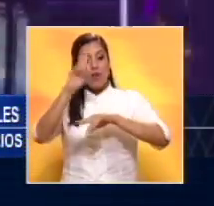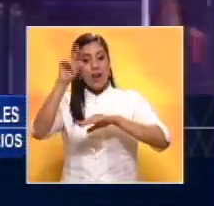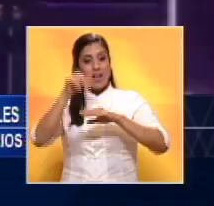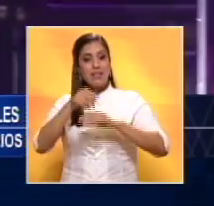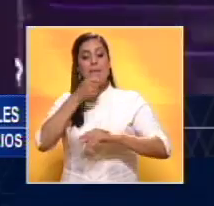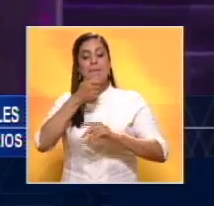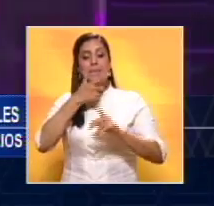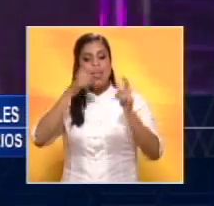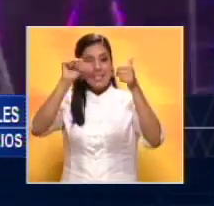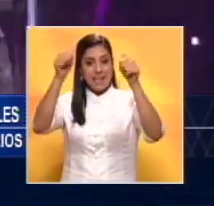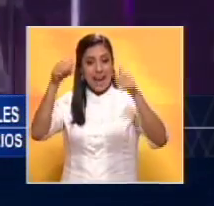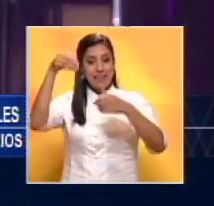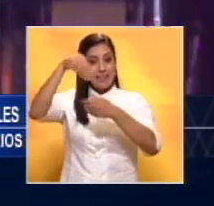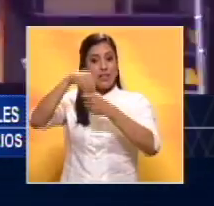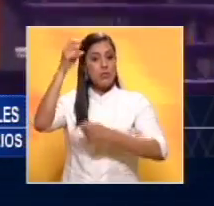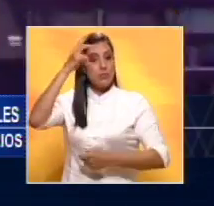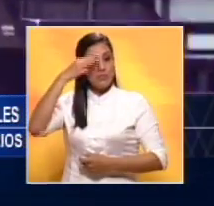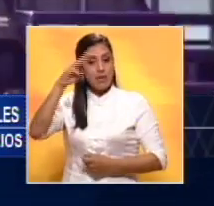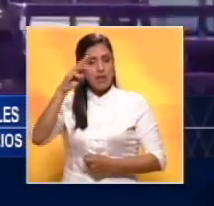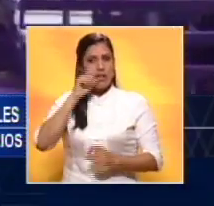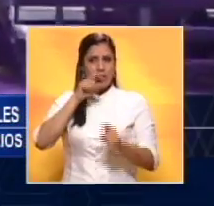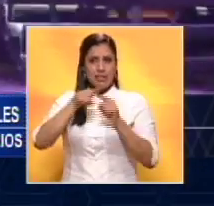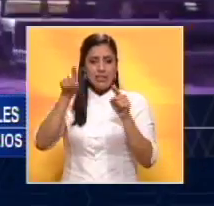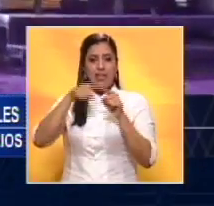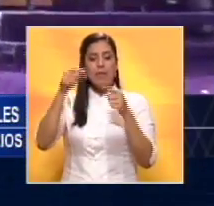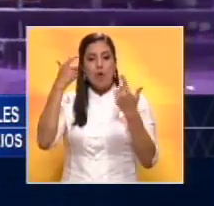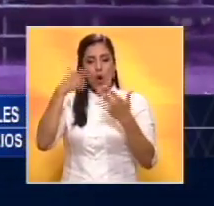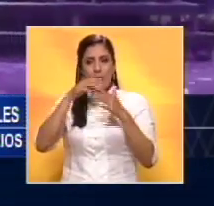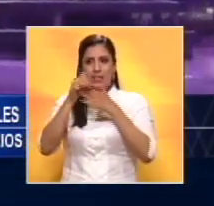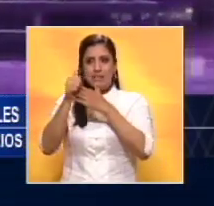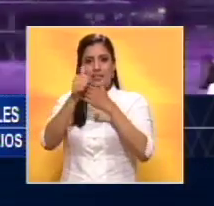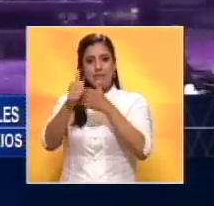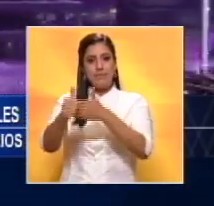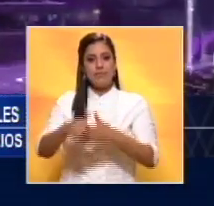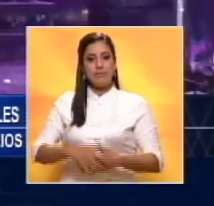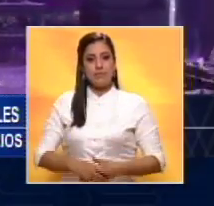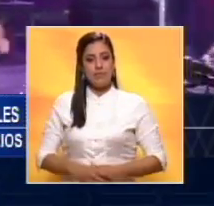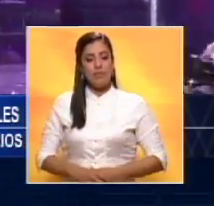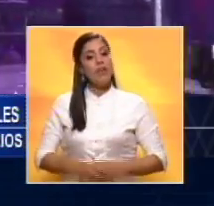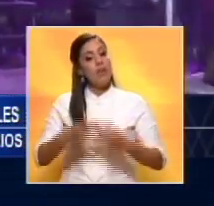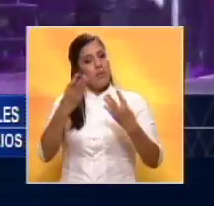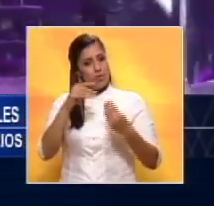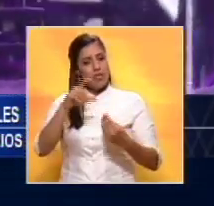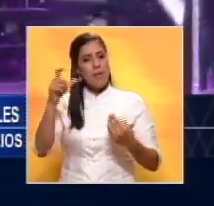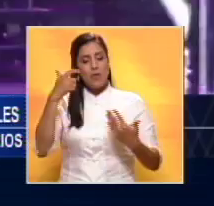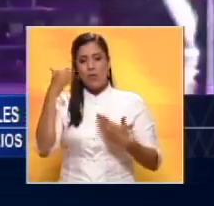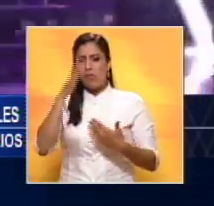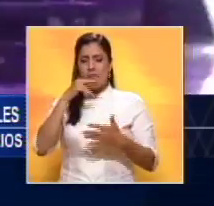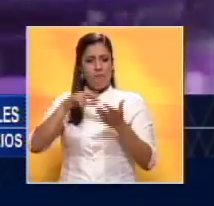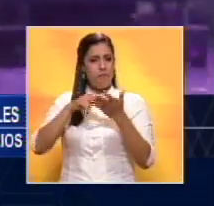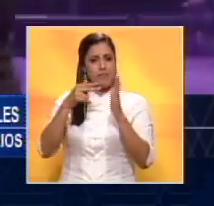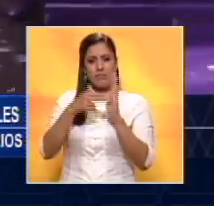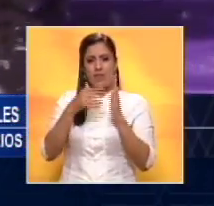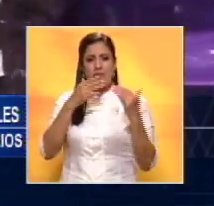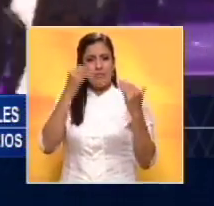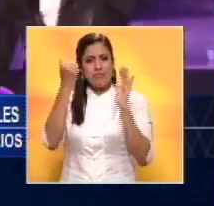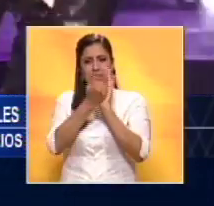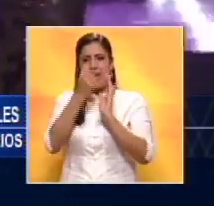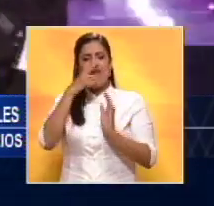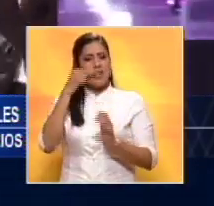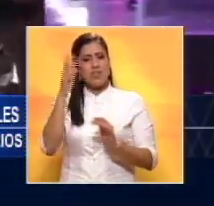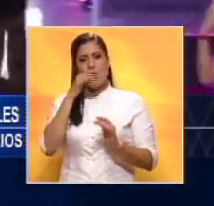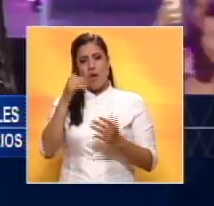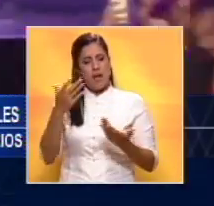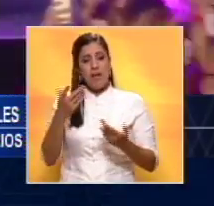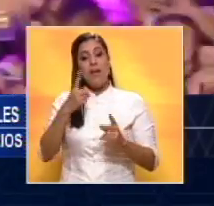de Bellas Artes de México despertó los comentarios de sus seguidores. Para muchos, Maluma no representa al ícono francés ni